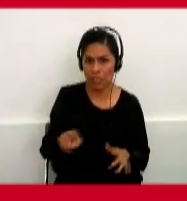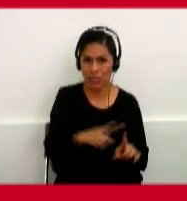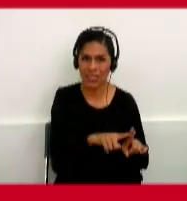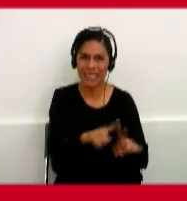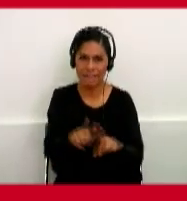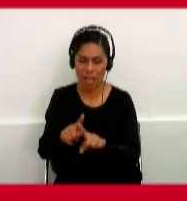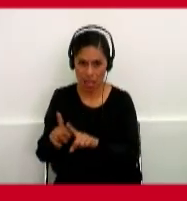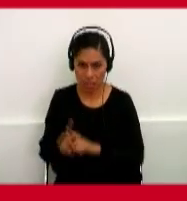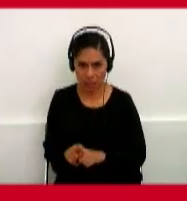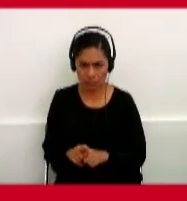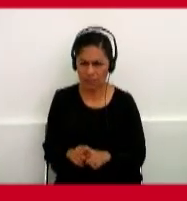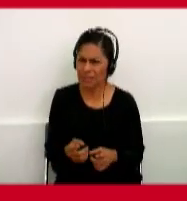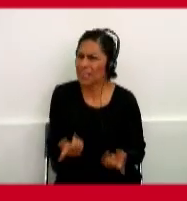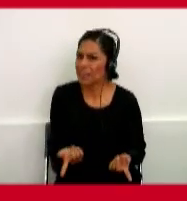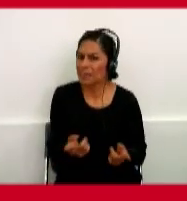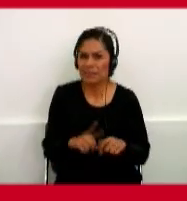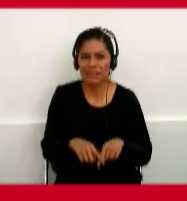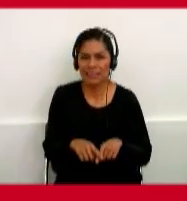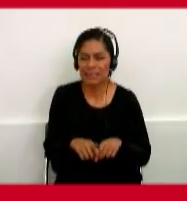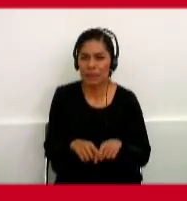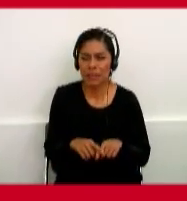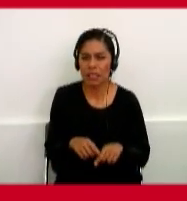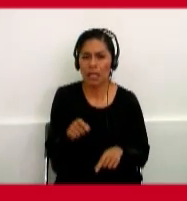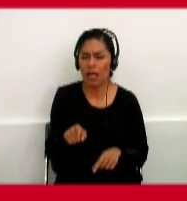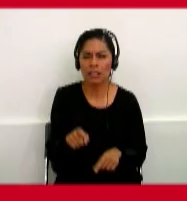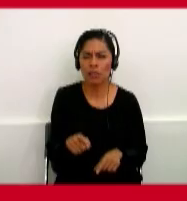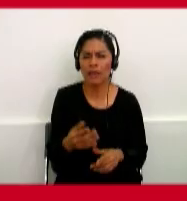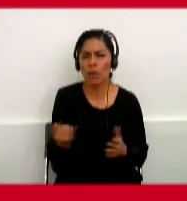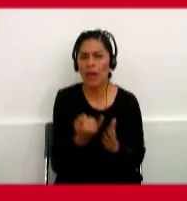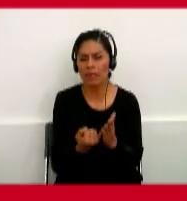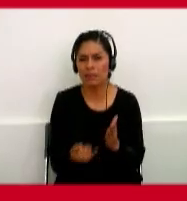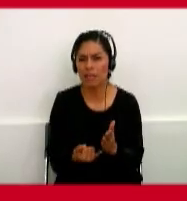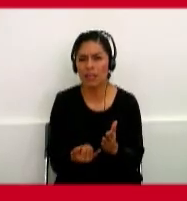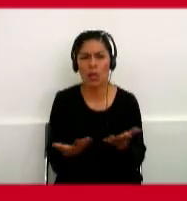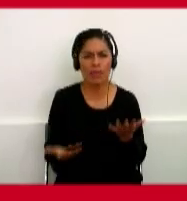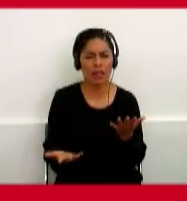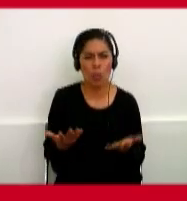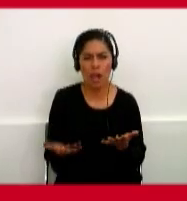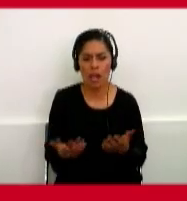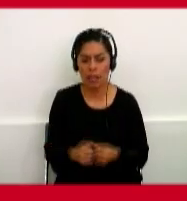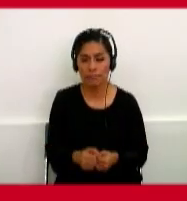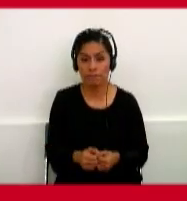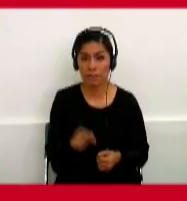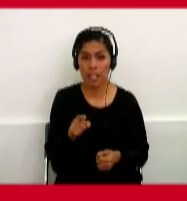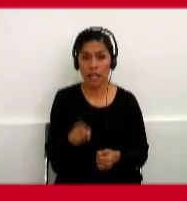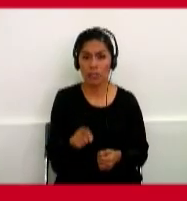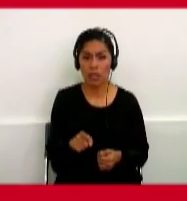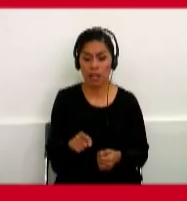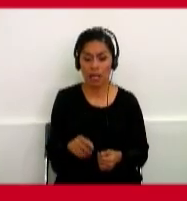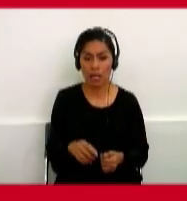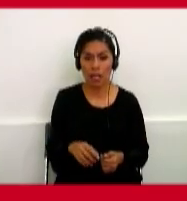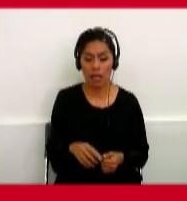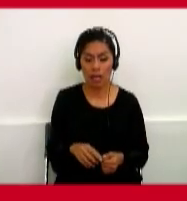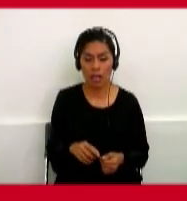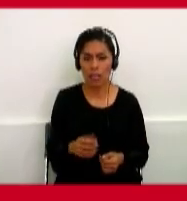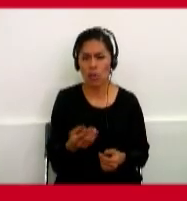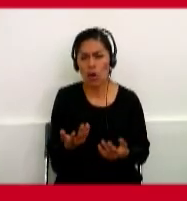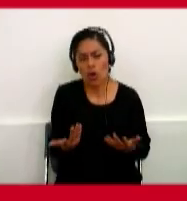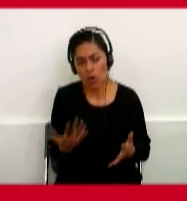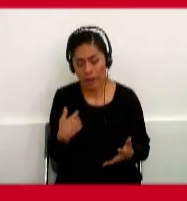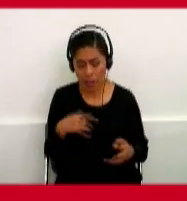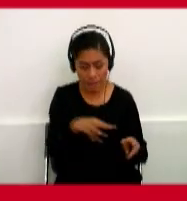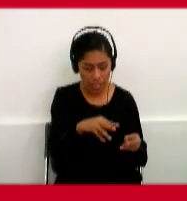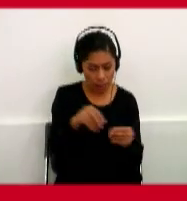rango, ¿no? ¿De qué depende el diseño de estos rings? Son varios factores, pero principalmente es el nivel de fragmentación que yo voy a esperar,